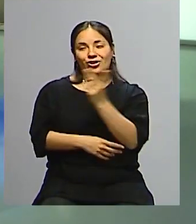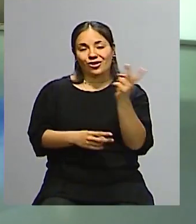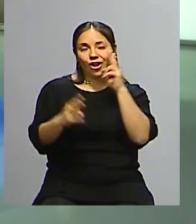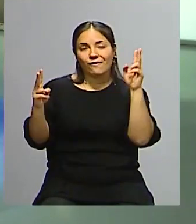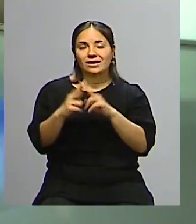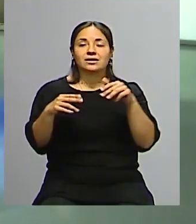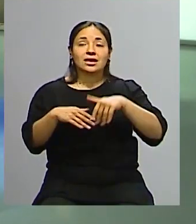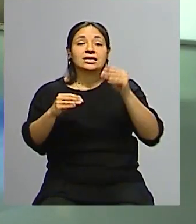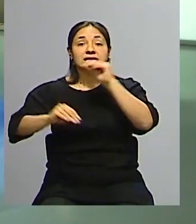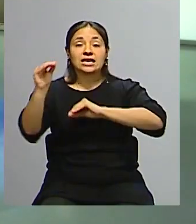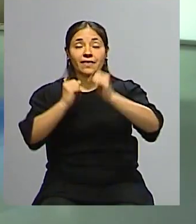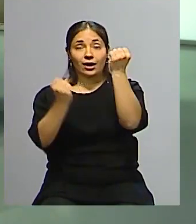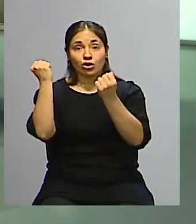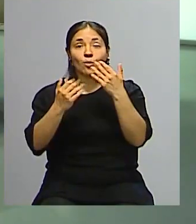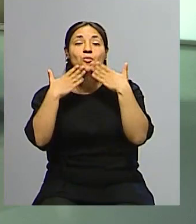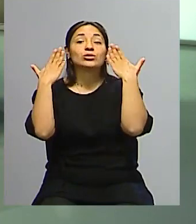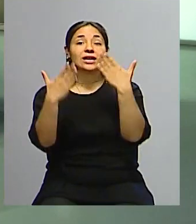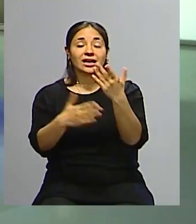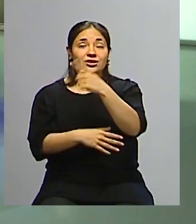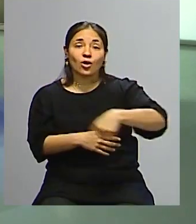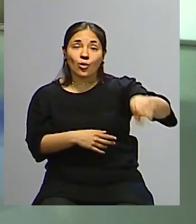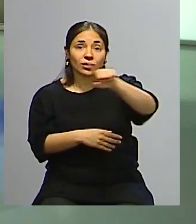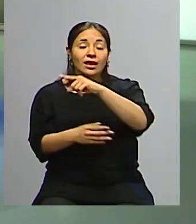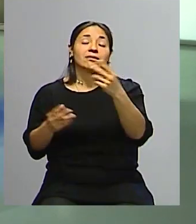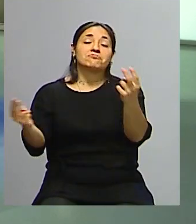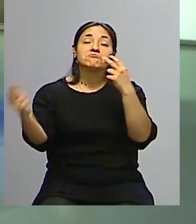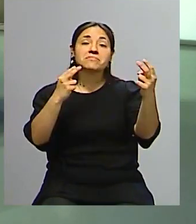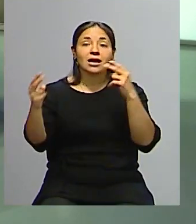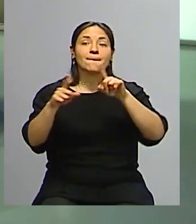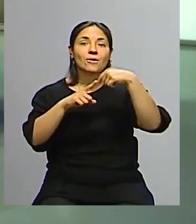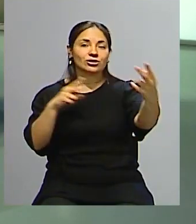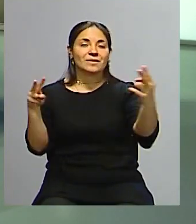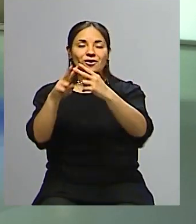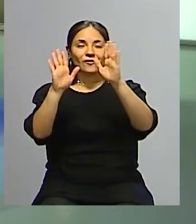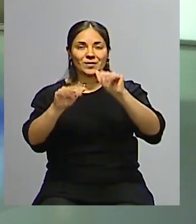pasaba una nueva edición de Chat Económico. Muchas gracias por haber estado ahí del otro lado y será hasta la próxima.